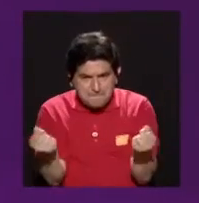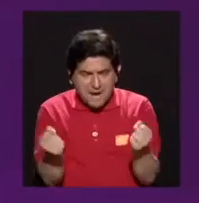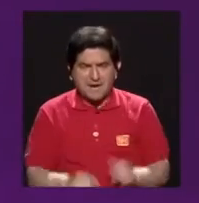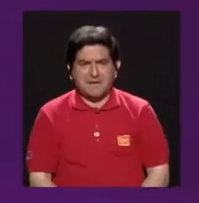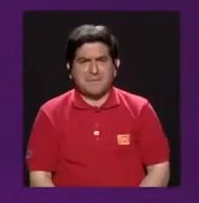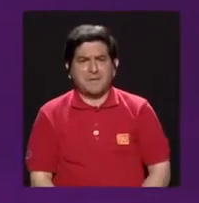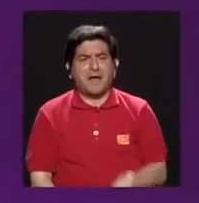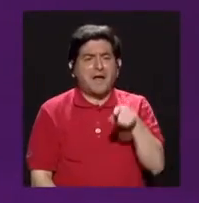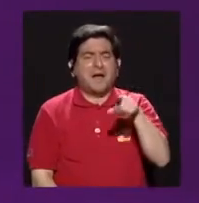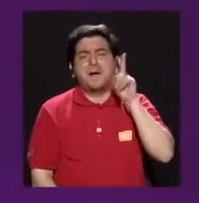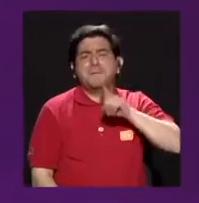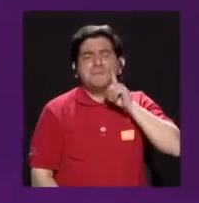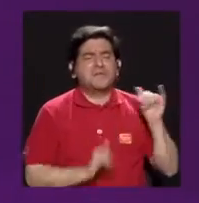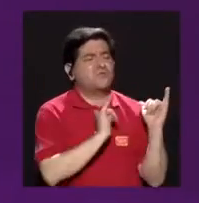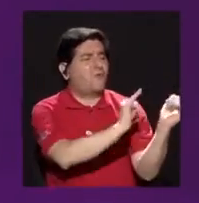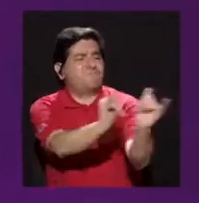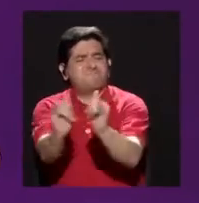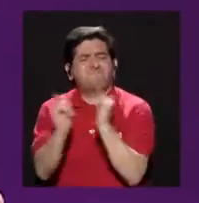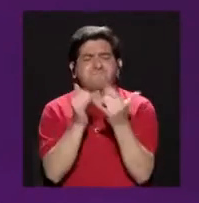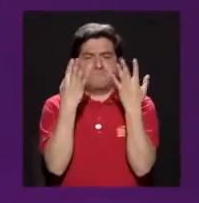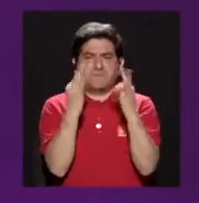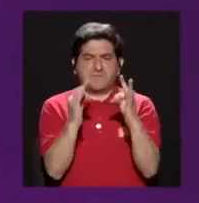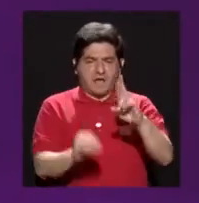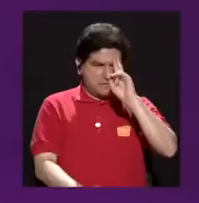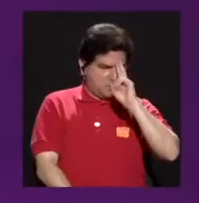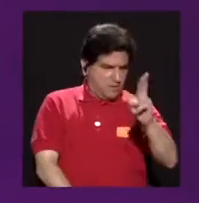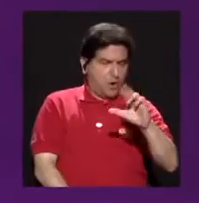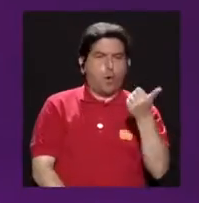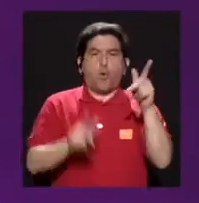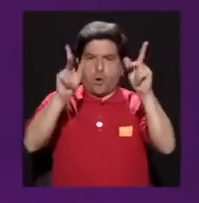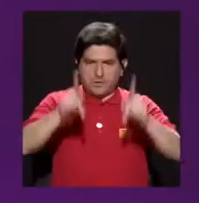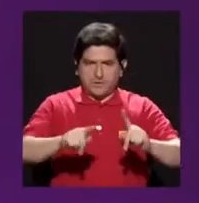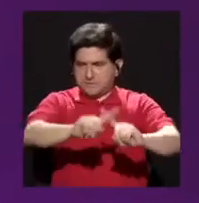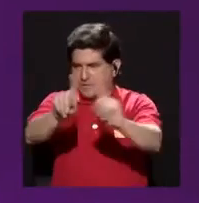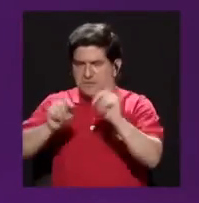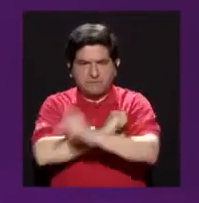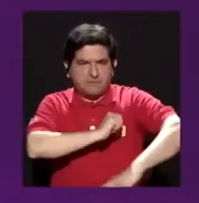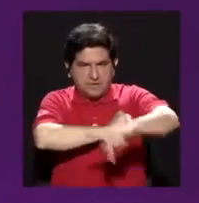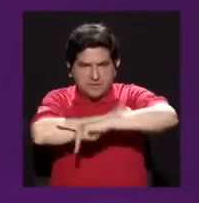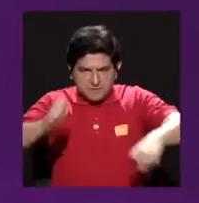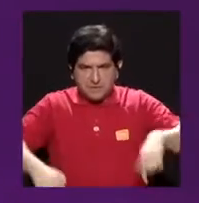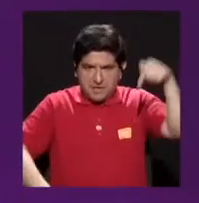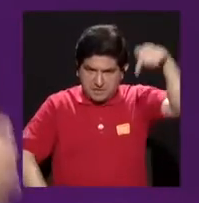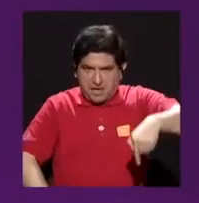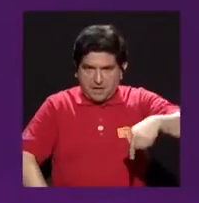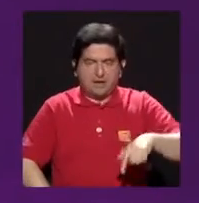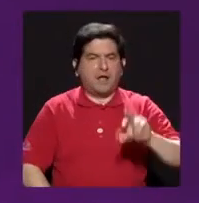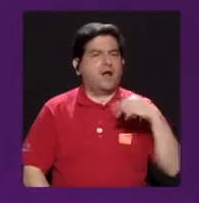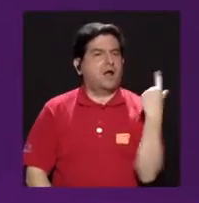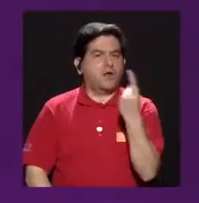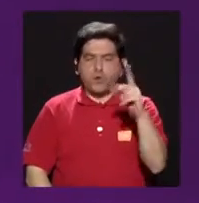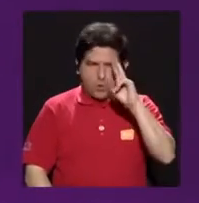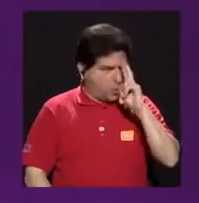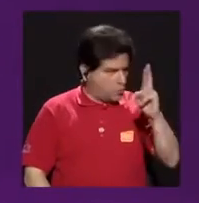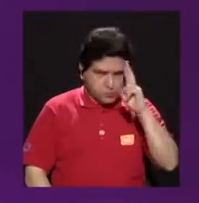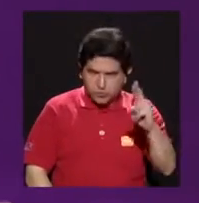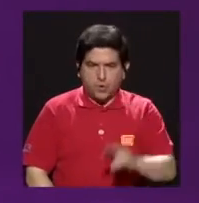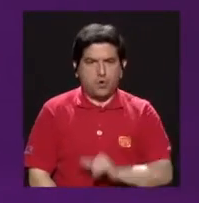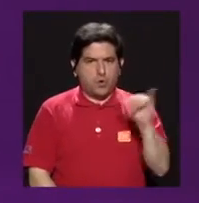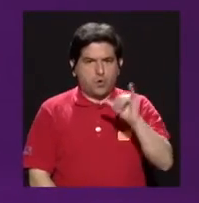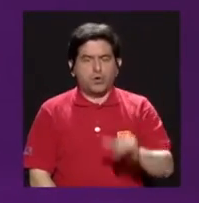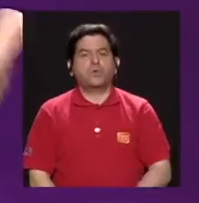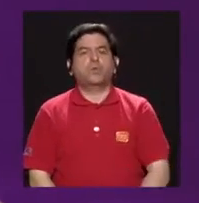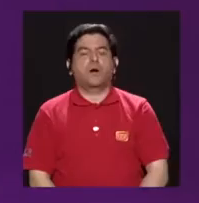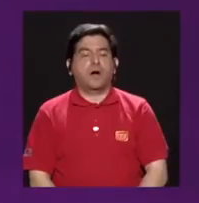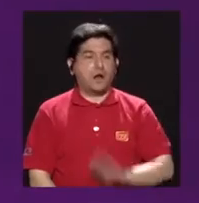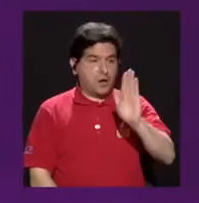mito de la homogeneidad, que trate de reconocer que hay otras personas de otras nacionalidades, que no solo merecen respeto, sino que hay que